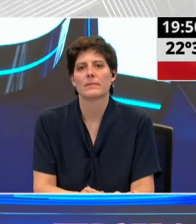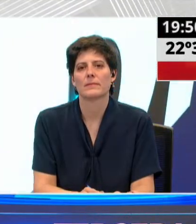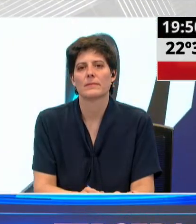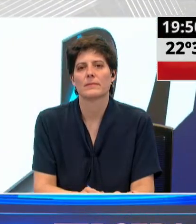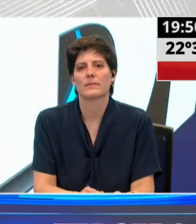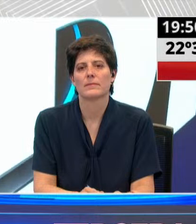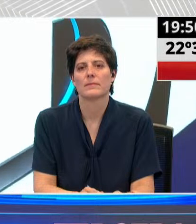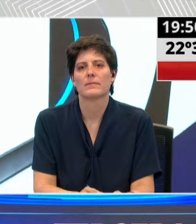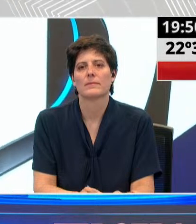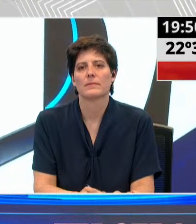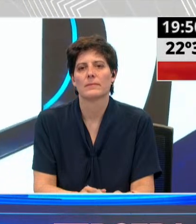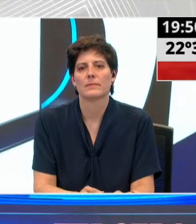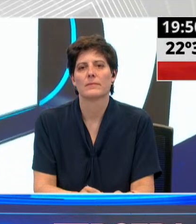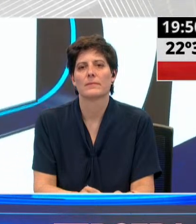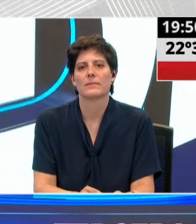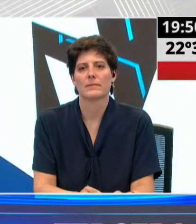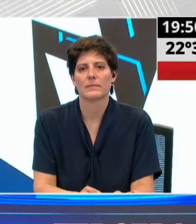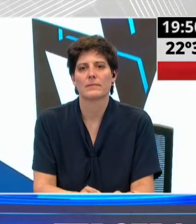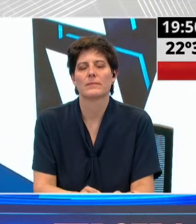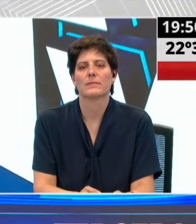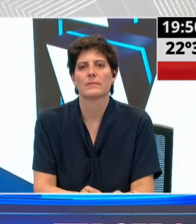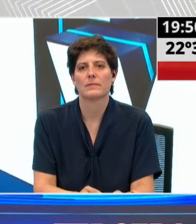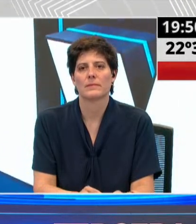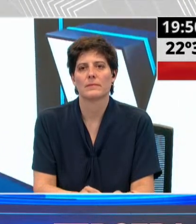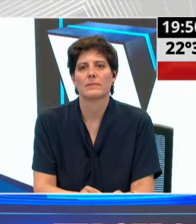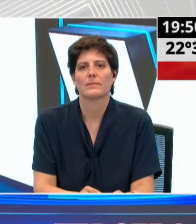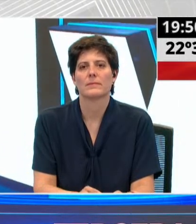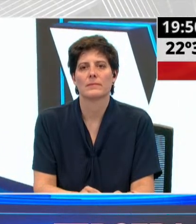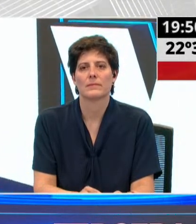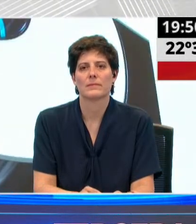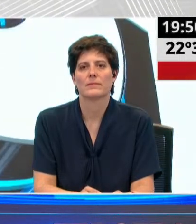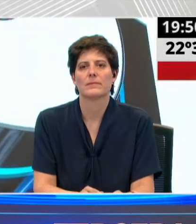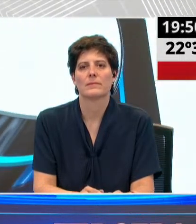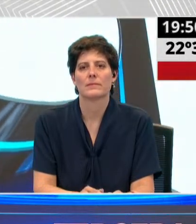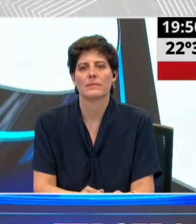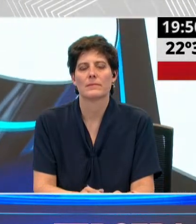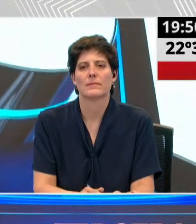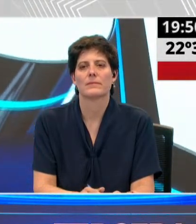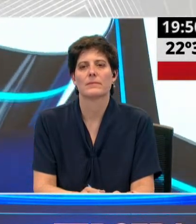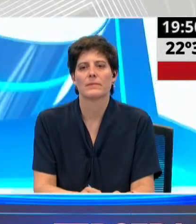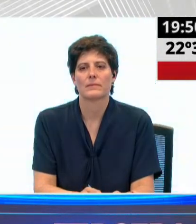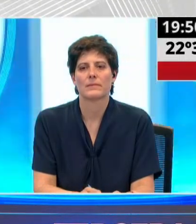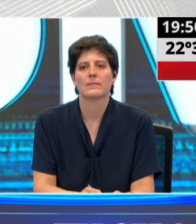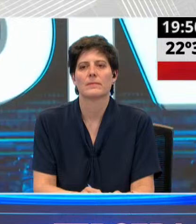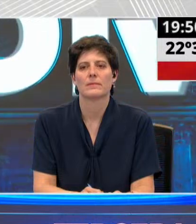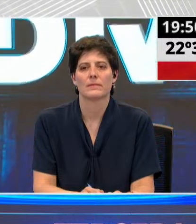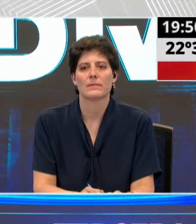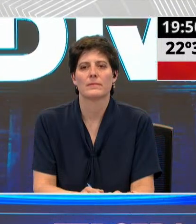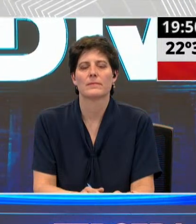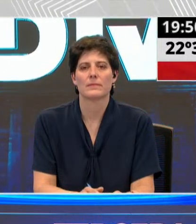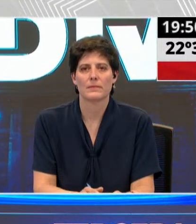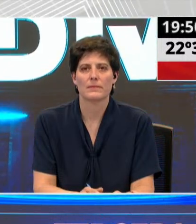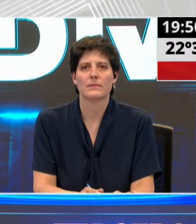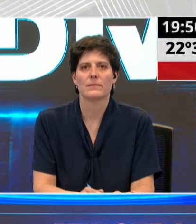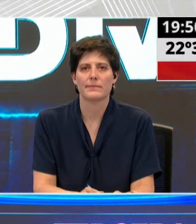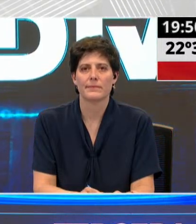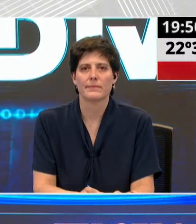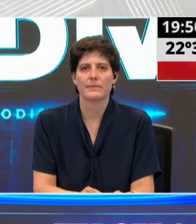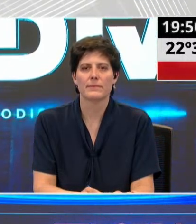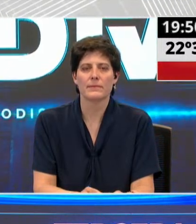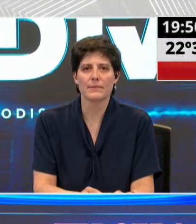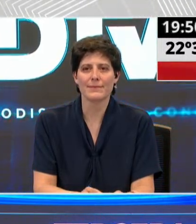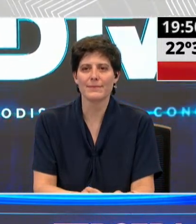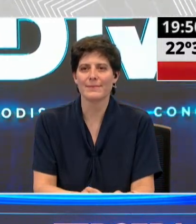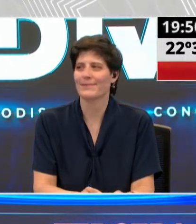días formaron parte de una promesa de la futura ministra de Seguridad, a Javier Milei, de impulsar esos